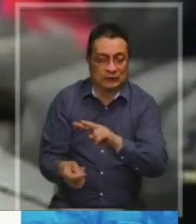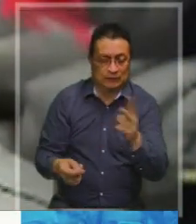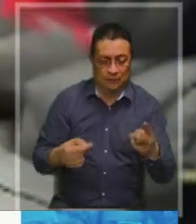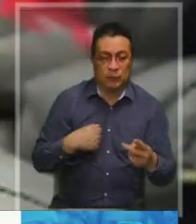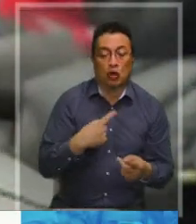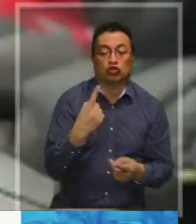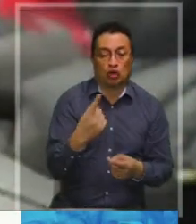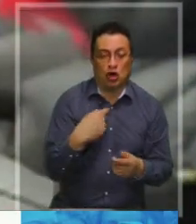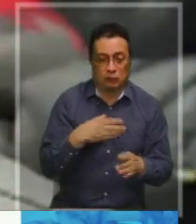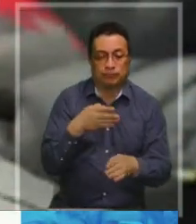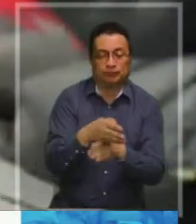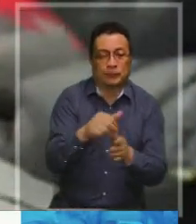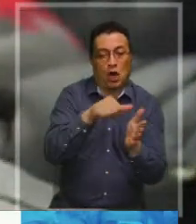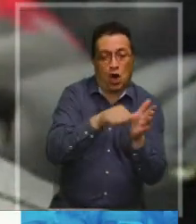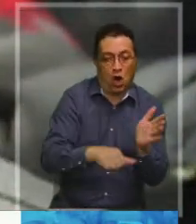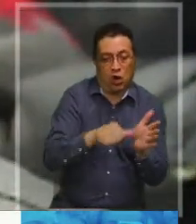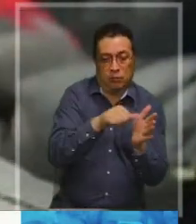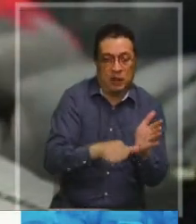para cirugías.